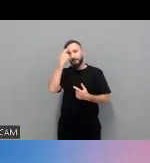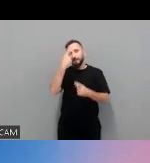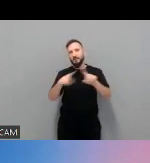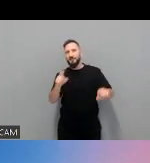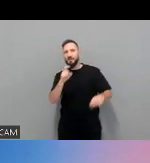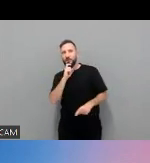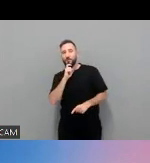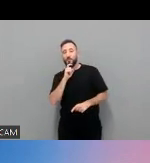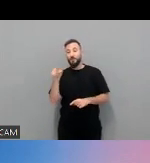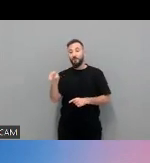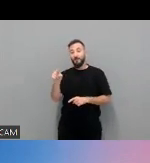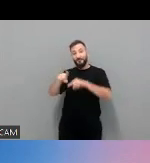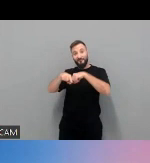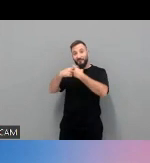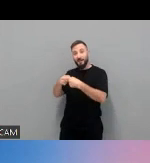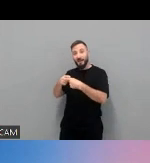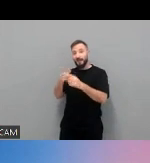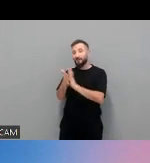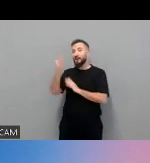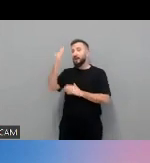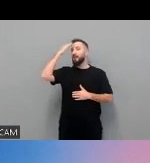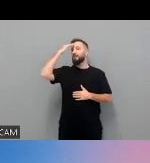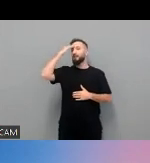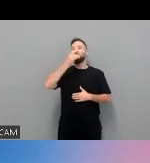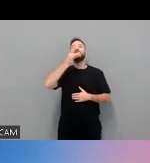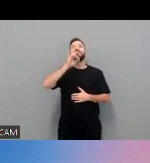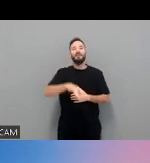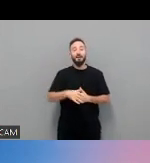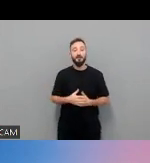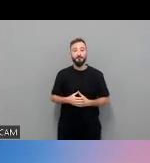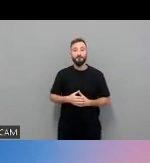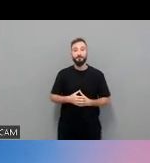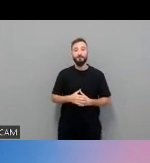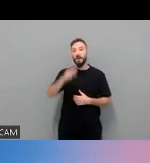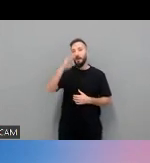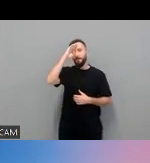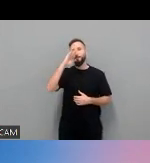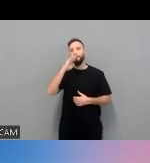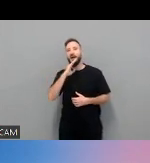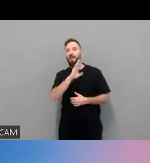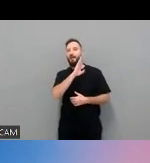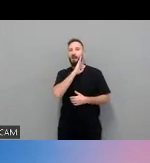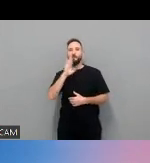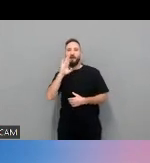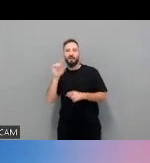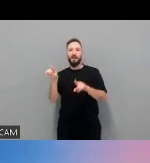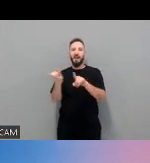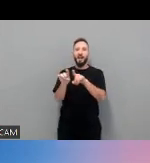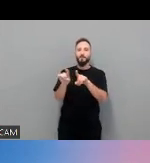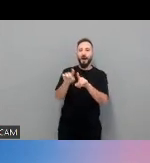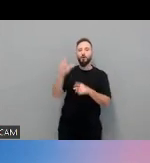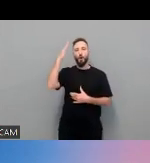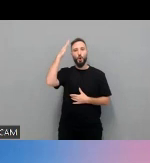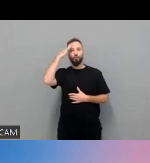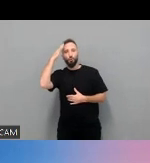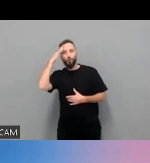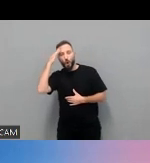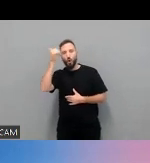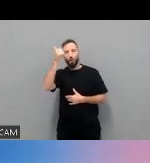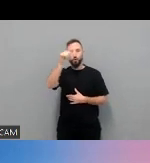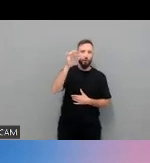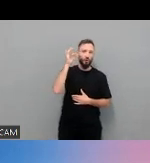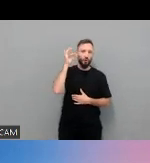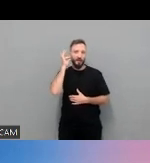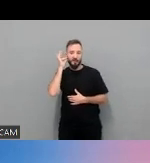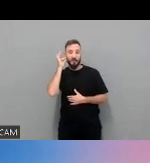en la prestación familiar el titular es padre, madre, tutor, tutora, pero